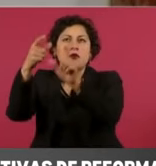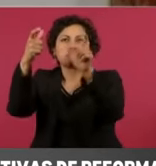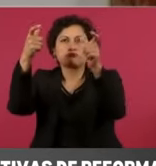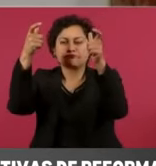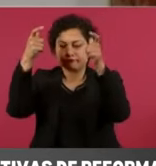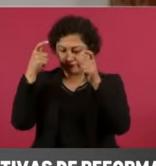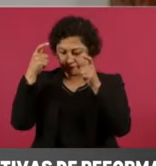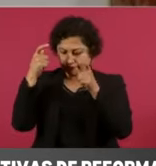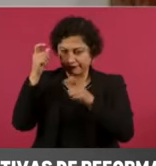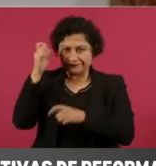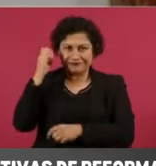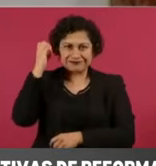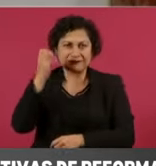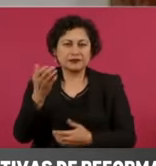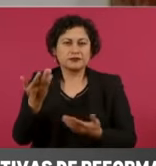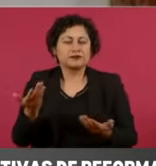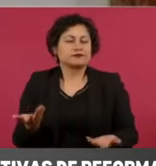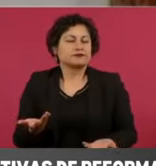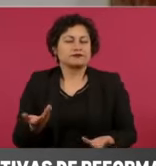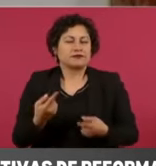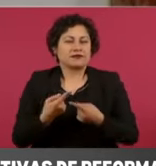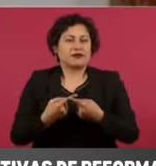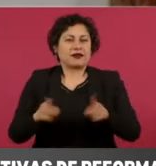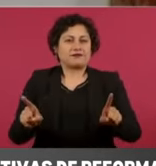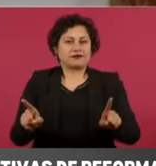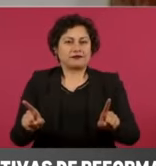Hidalgo estaba hecho de otra madera.